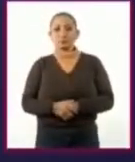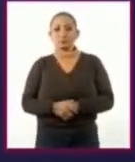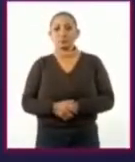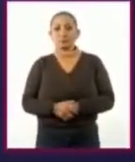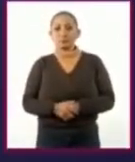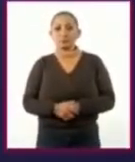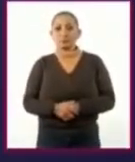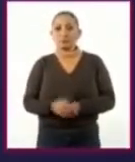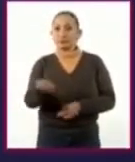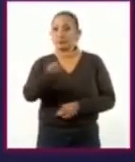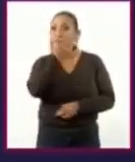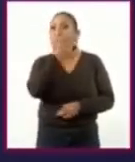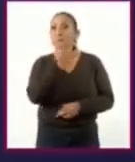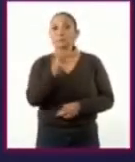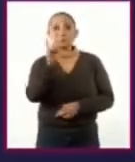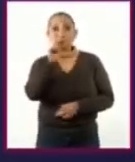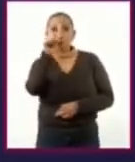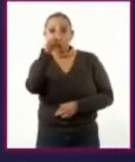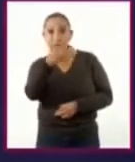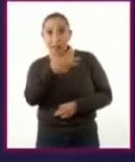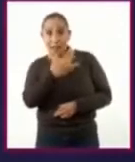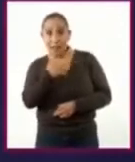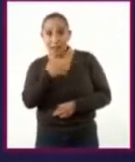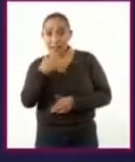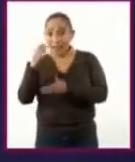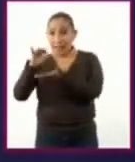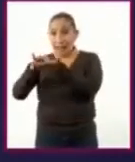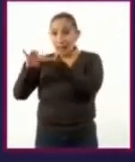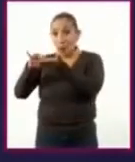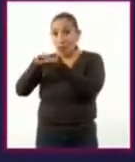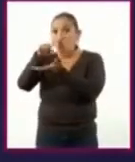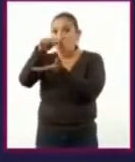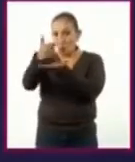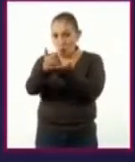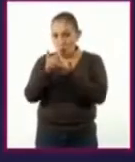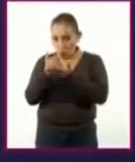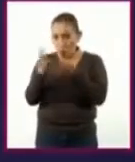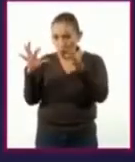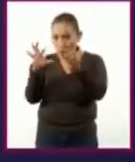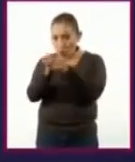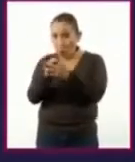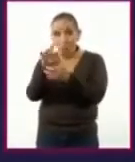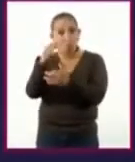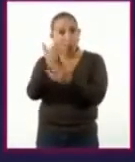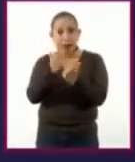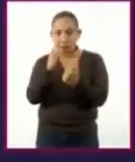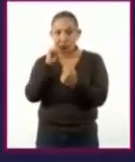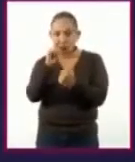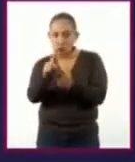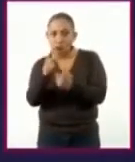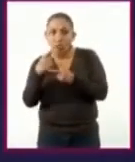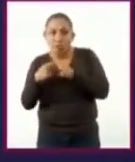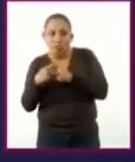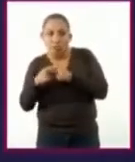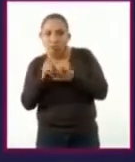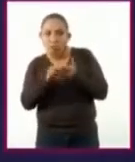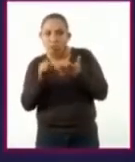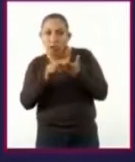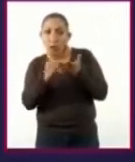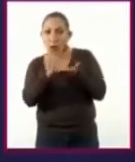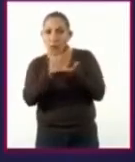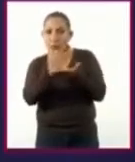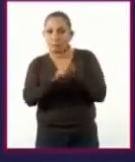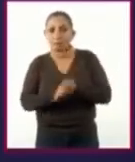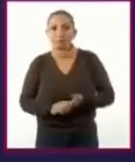Veamos. Alumnas y alumnos, si tienen a la mano una calculadora, resuélvanlo conmigo. Si no la tienen, realicen el procedimiento en su